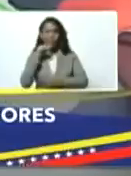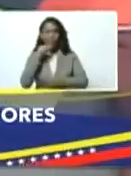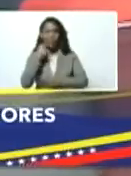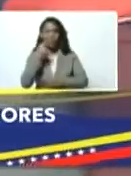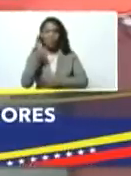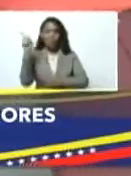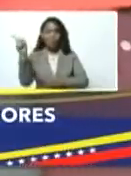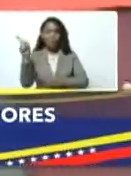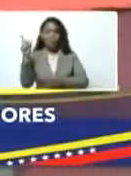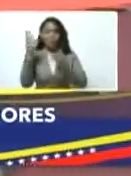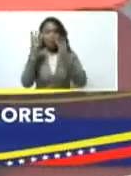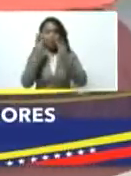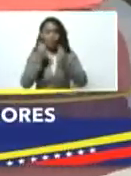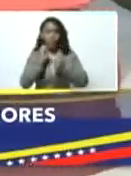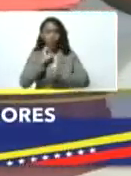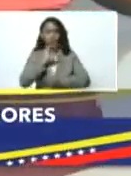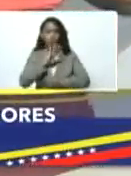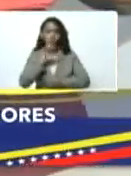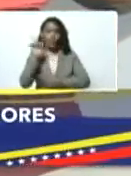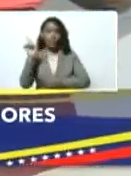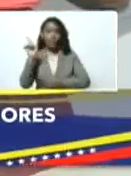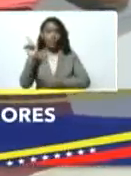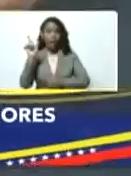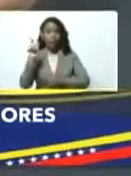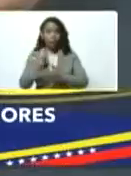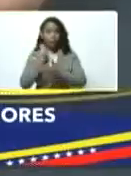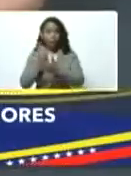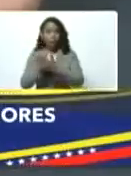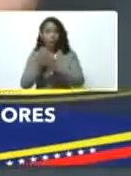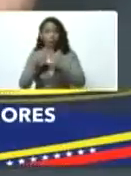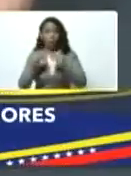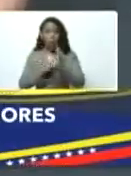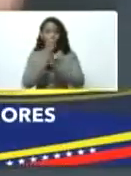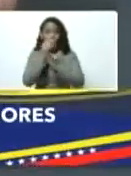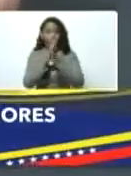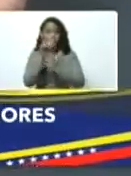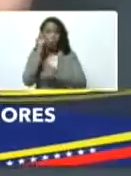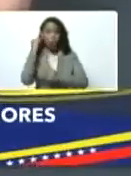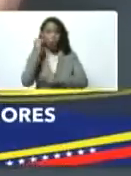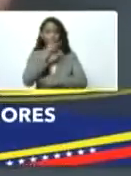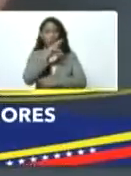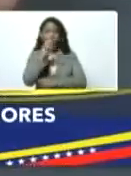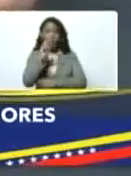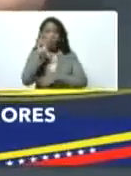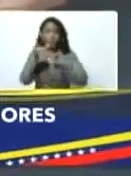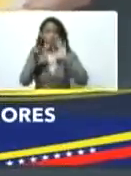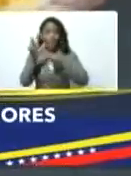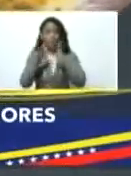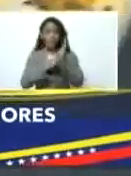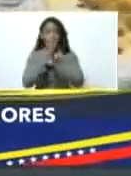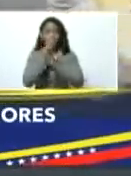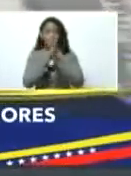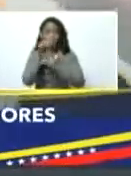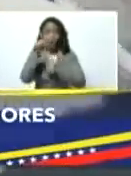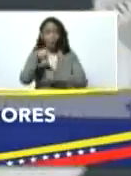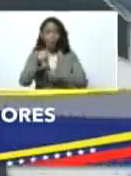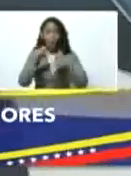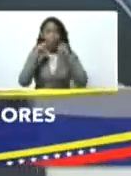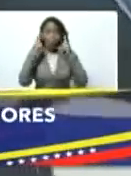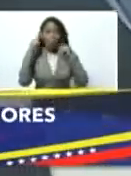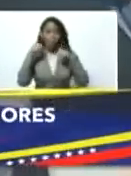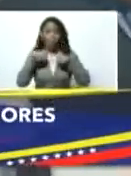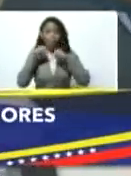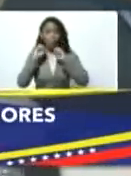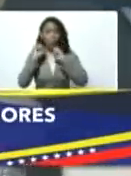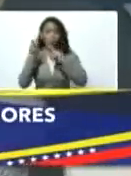anunciar cifras históricas de liquidación a todos los emprendedores, a más de 213 emprendedores de La Guaira que en esta